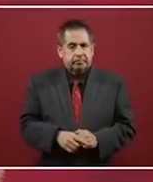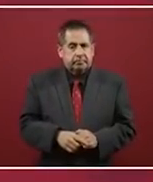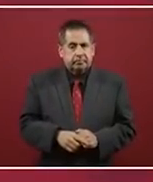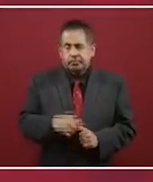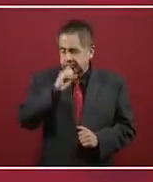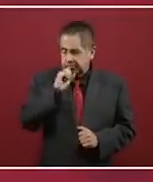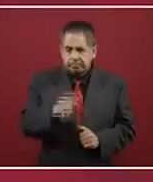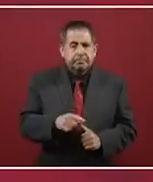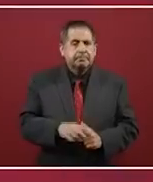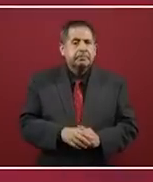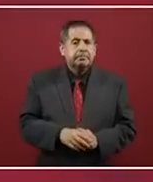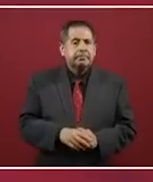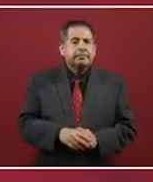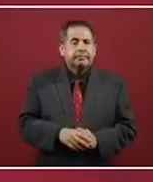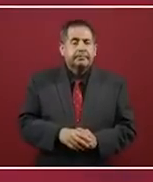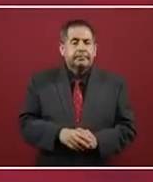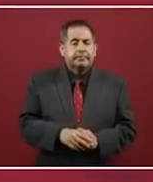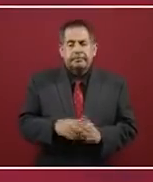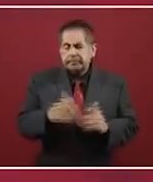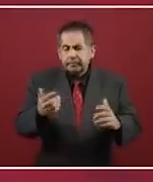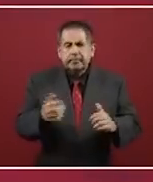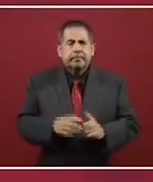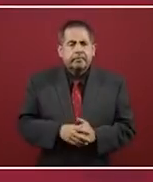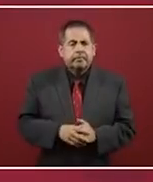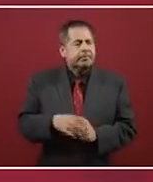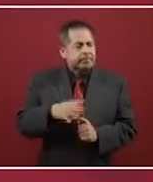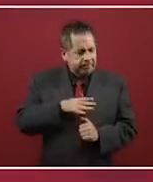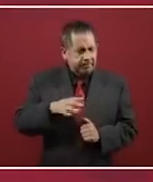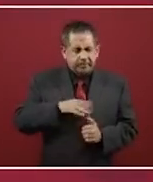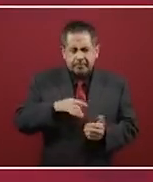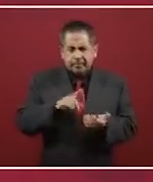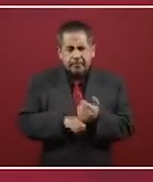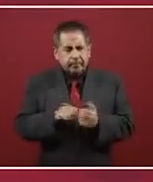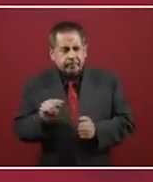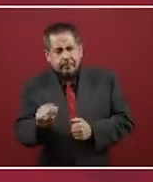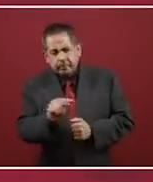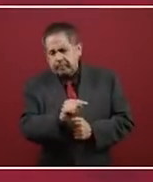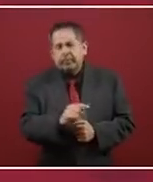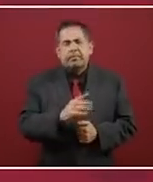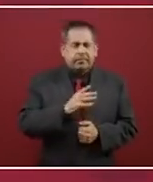también entonces si hay